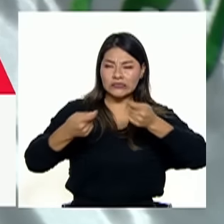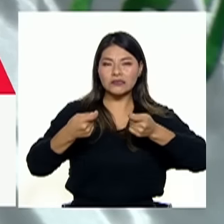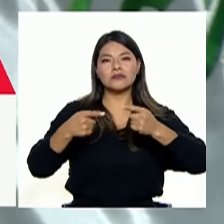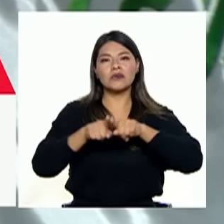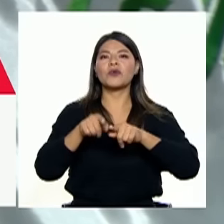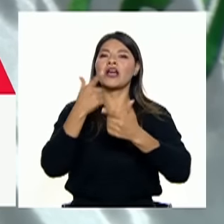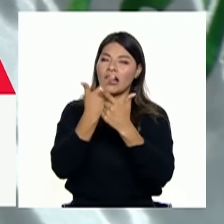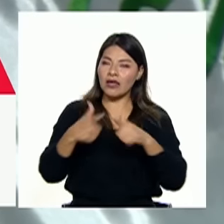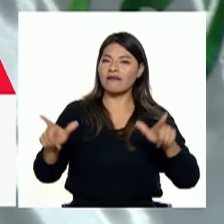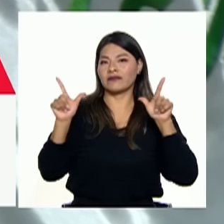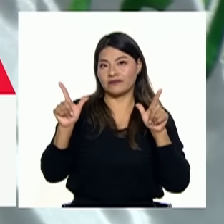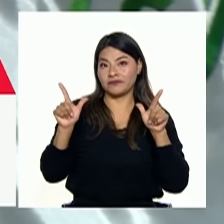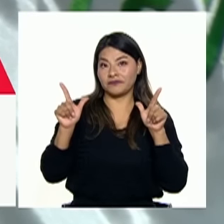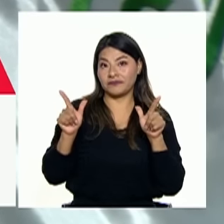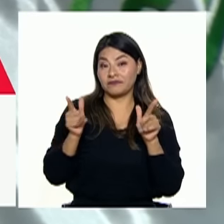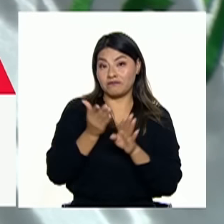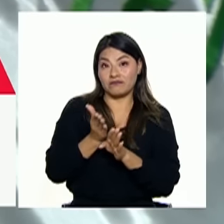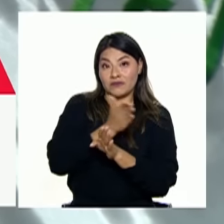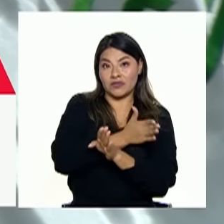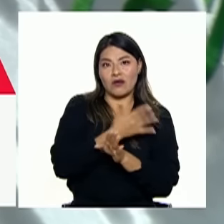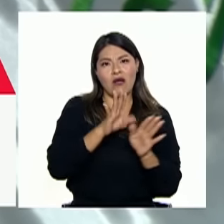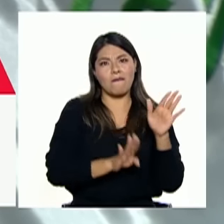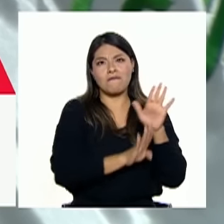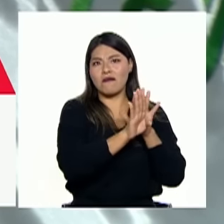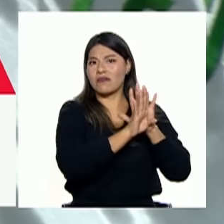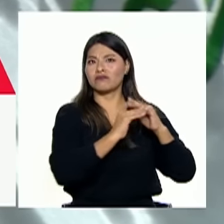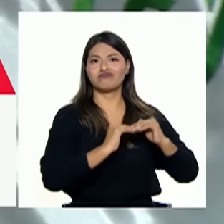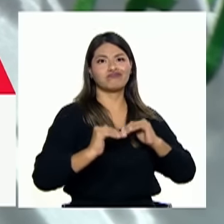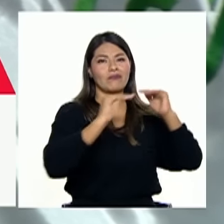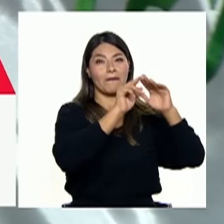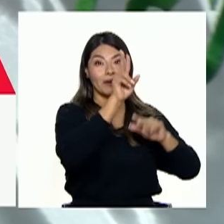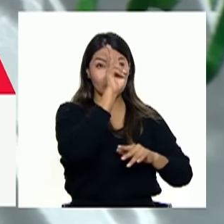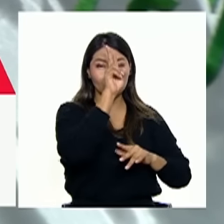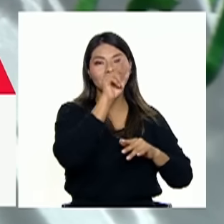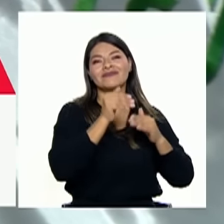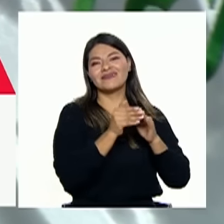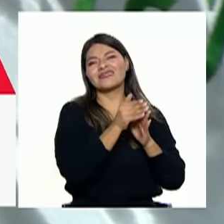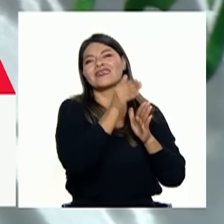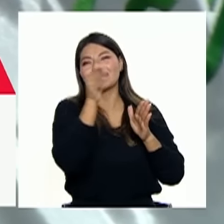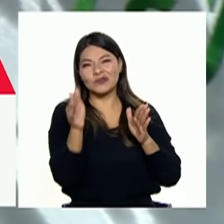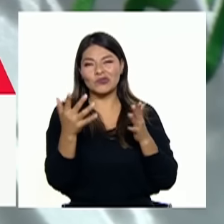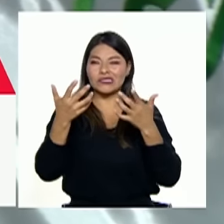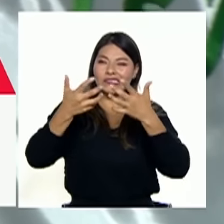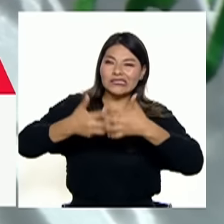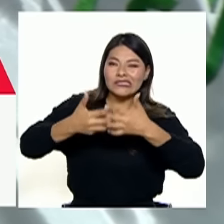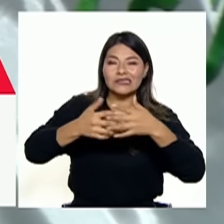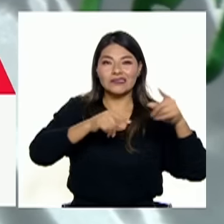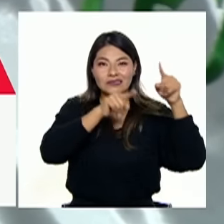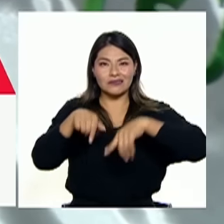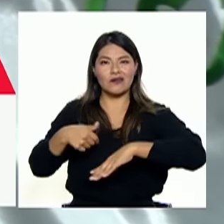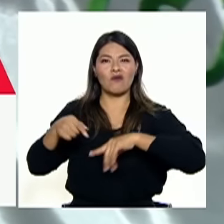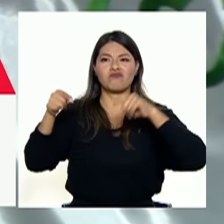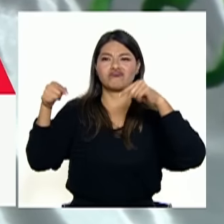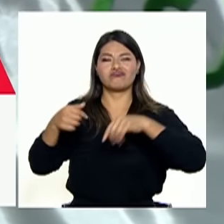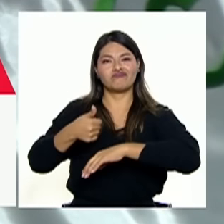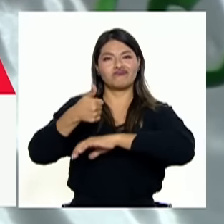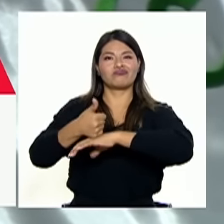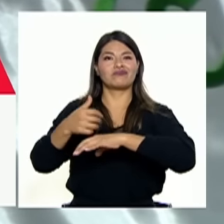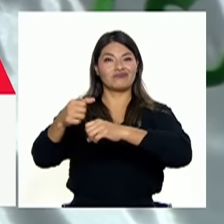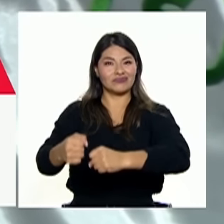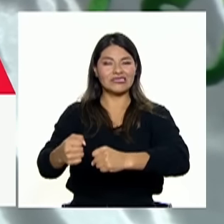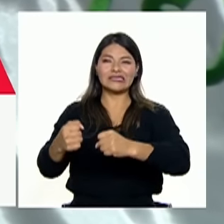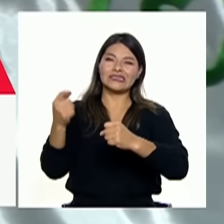de este grandioso pasado, la independencia del Perú trajo también el debilitamiento paulatino de nuestra incipiente nación